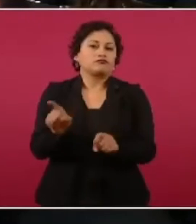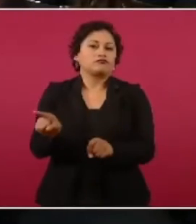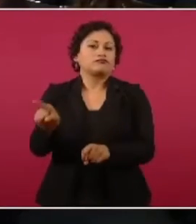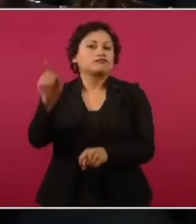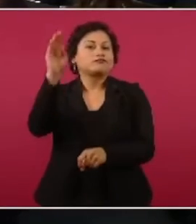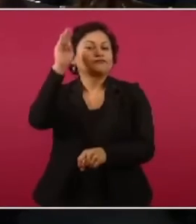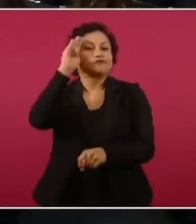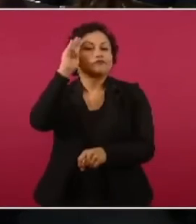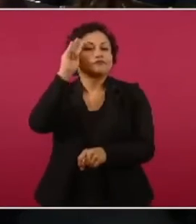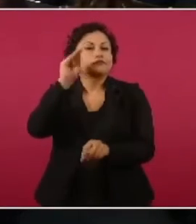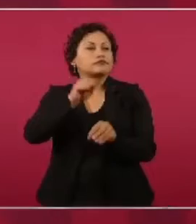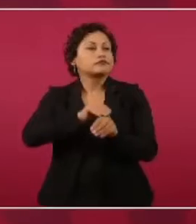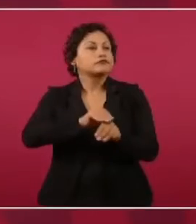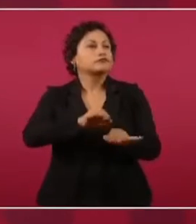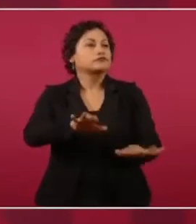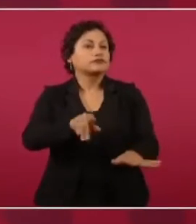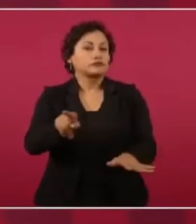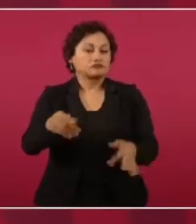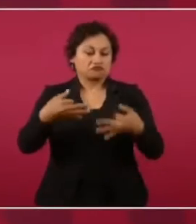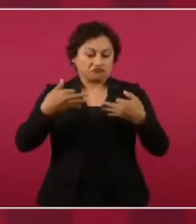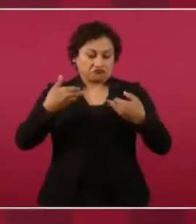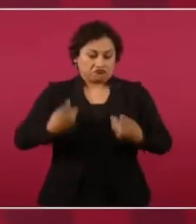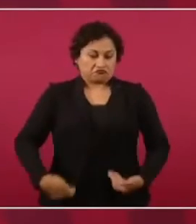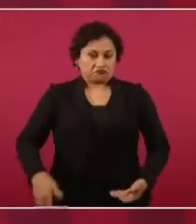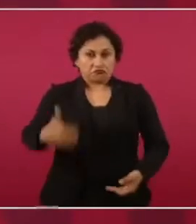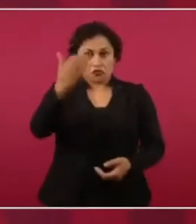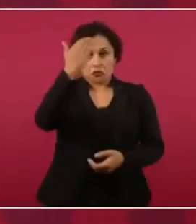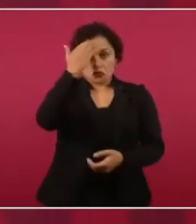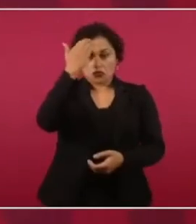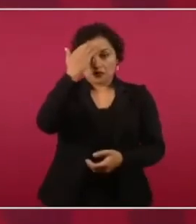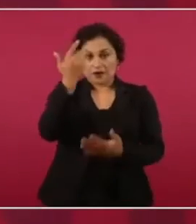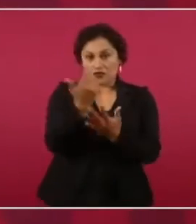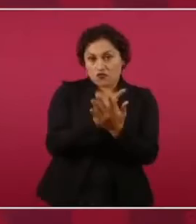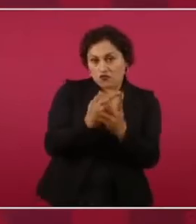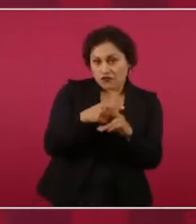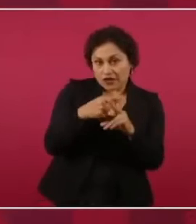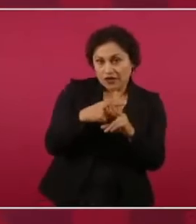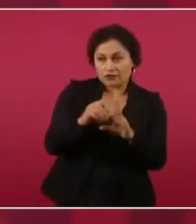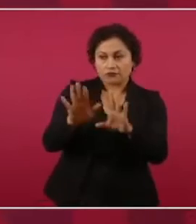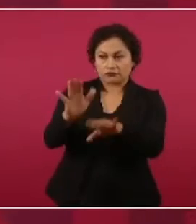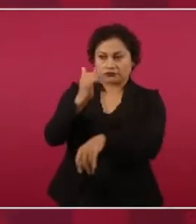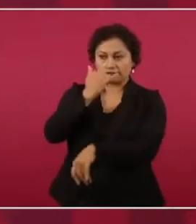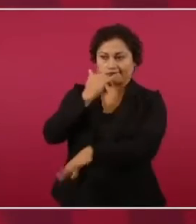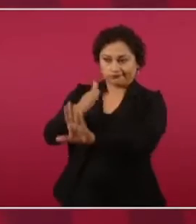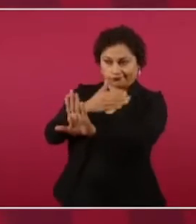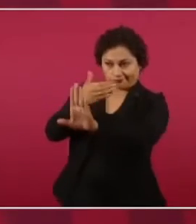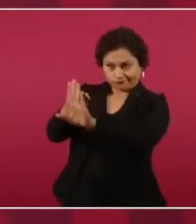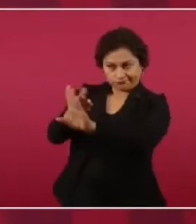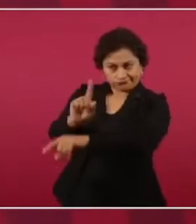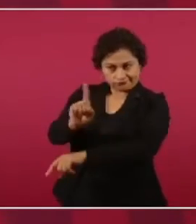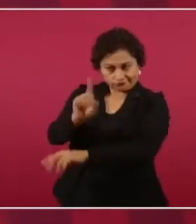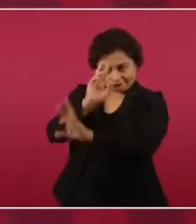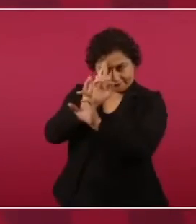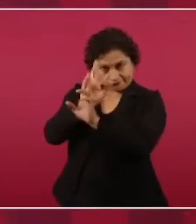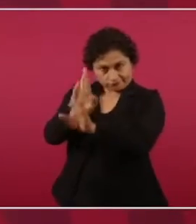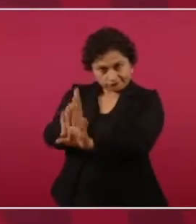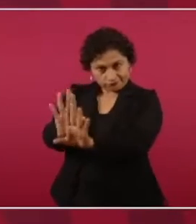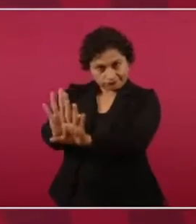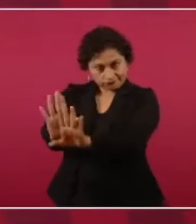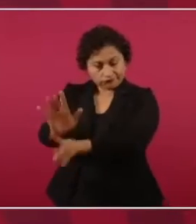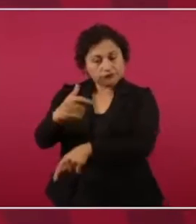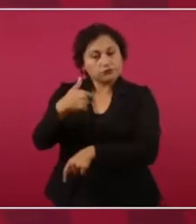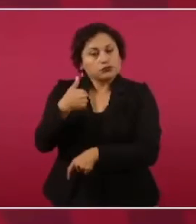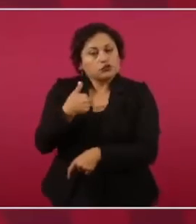finanzas. Que conste que no es contigo, que yo te respeto. Estoy hablando